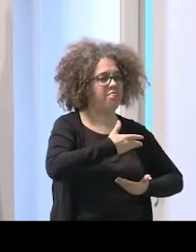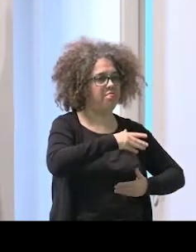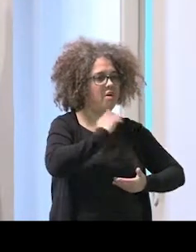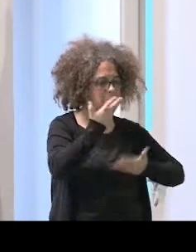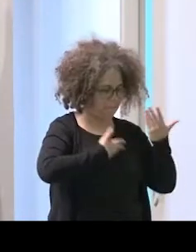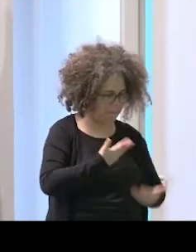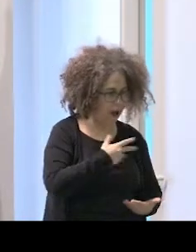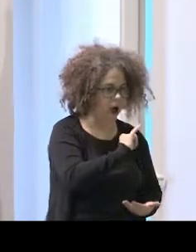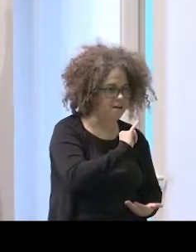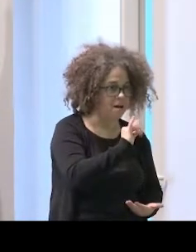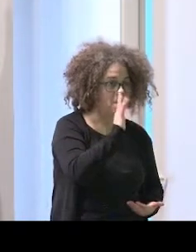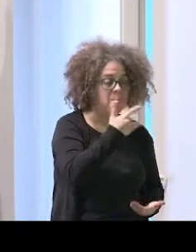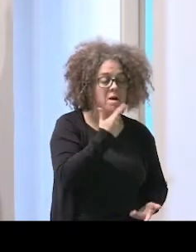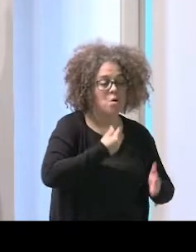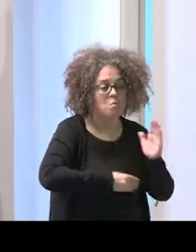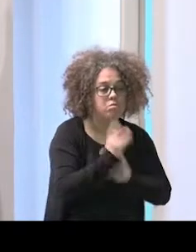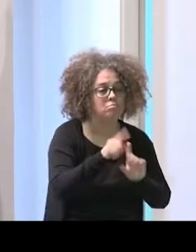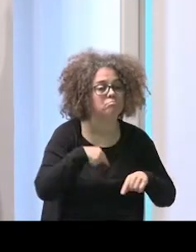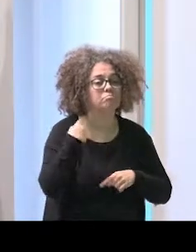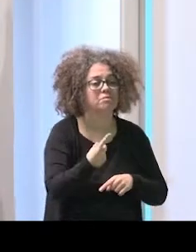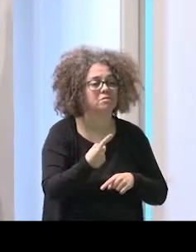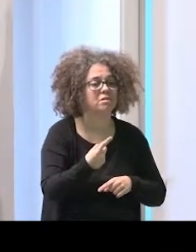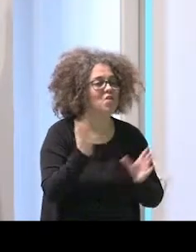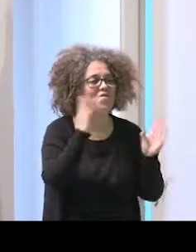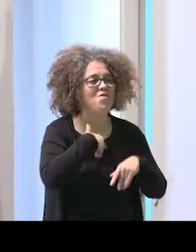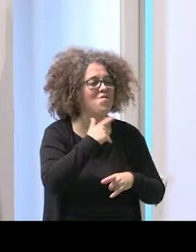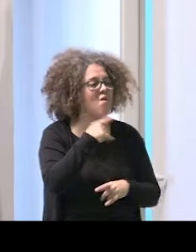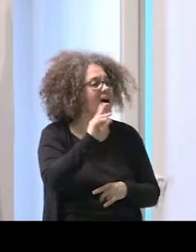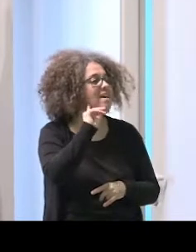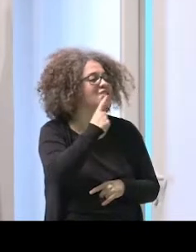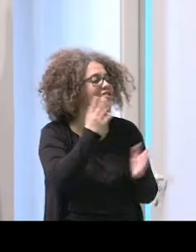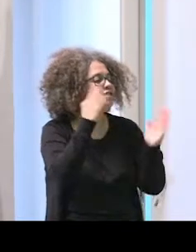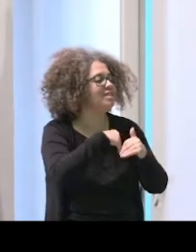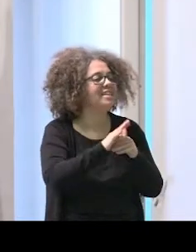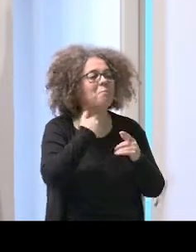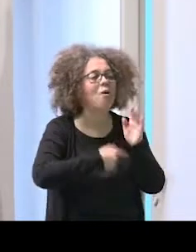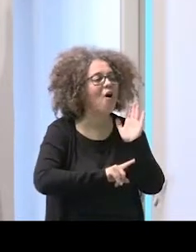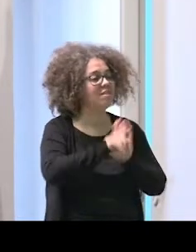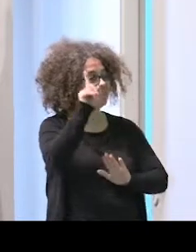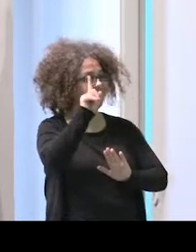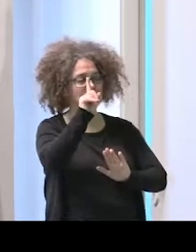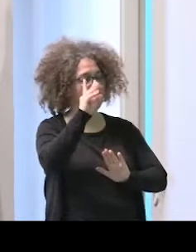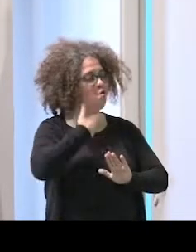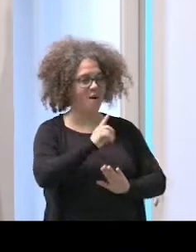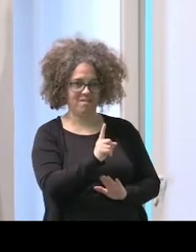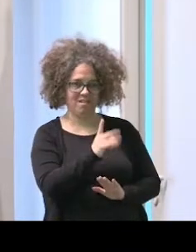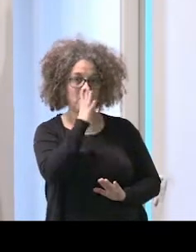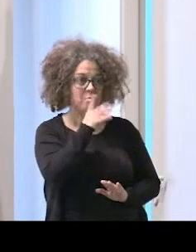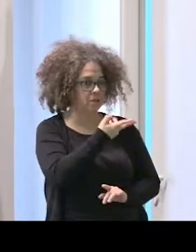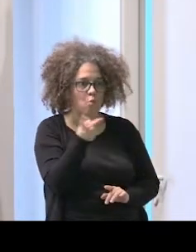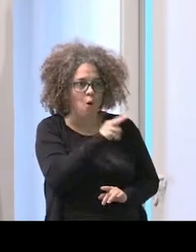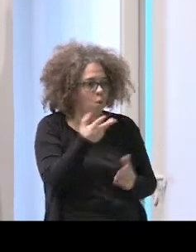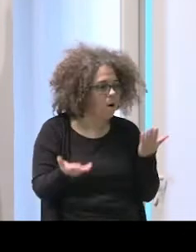un neonato y un lactante que sea normal, que no sea un pretérmino, no se asocia con sordera ni con alteraciones del desarrollo. Y por lo tanto es muy importante